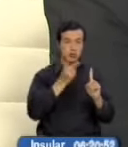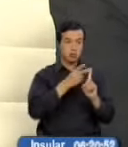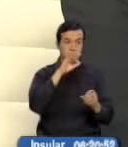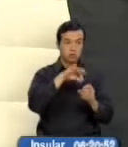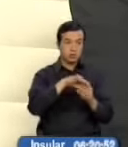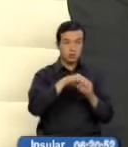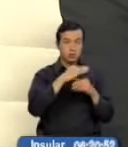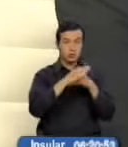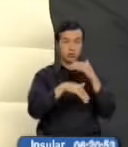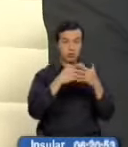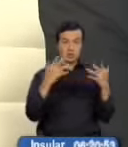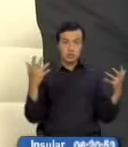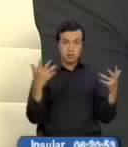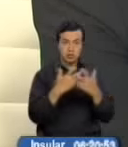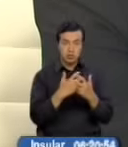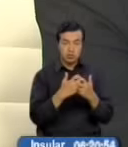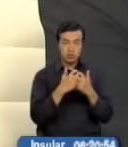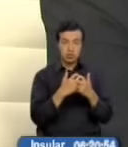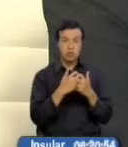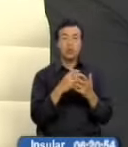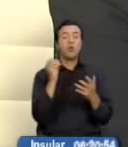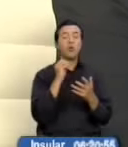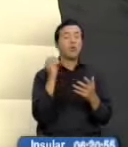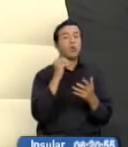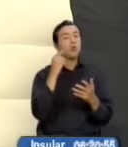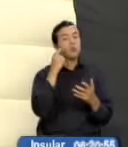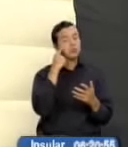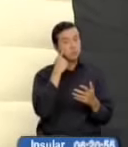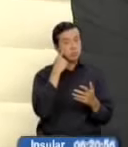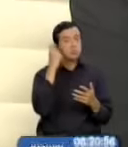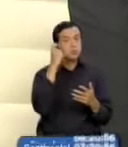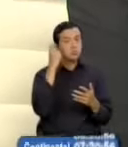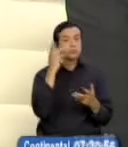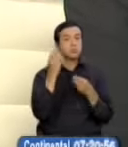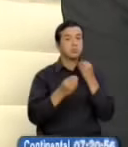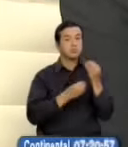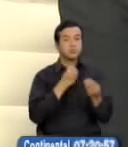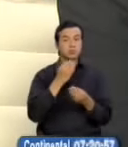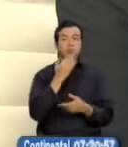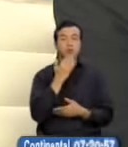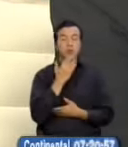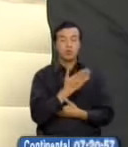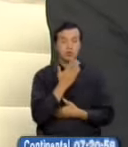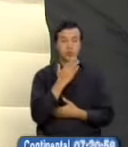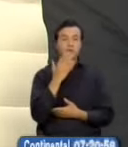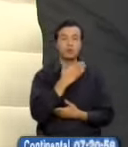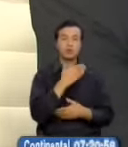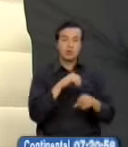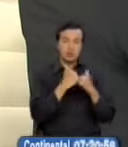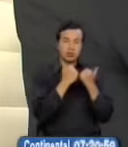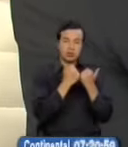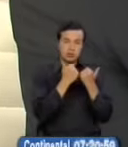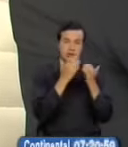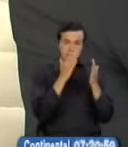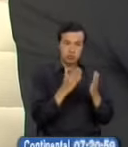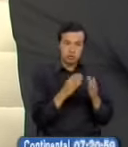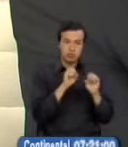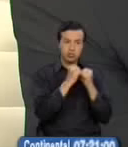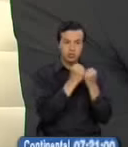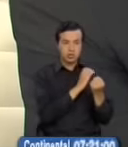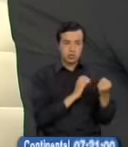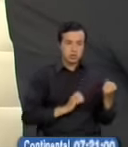y después unirse? ¿O responde a la necesidad de tener una presencia en la Asamblea, tanto por el Partido Social